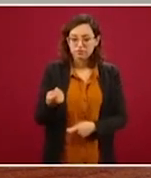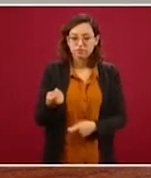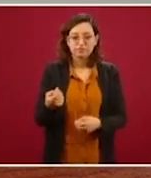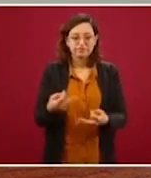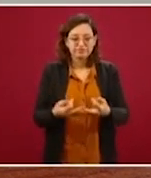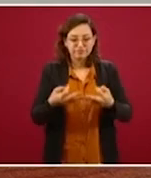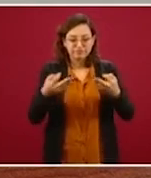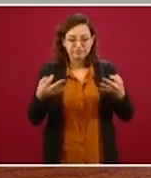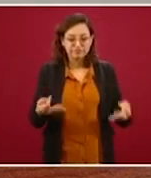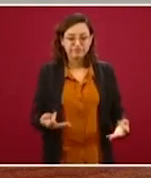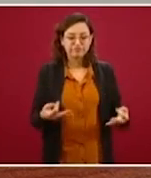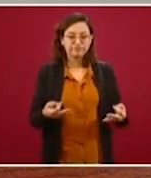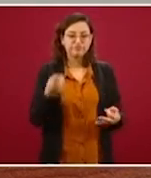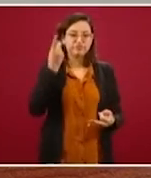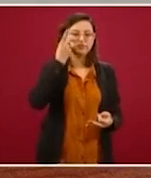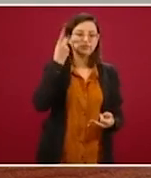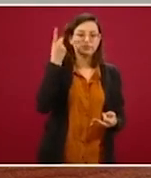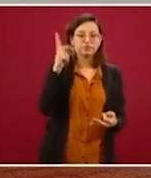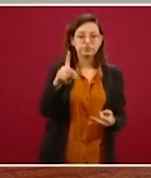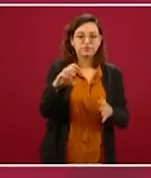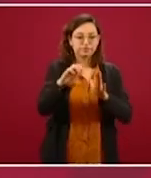escritura o un documento